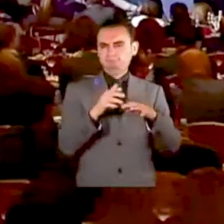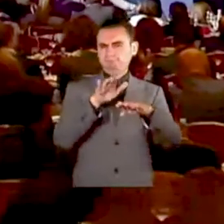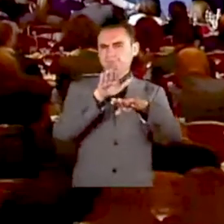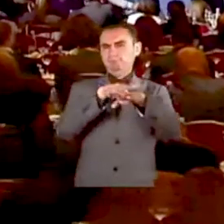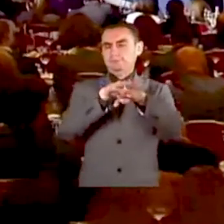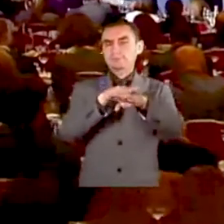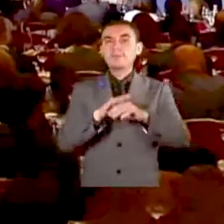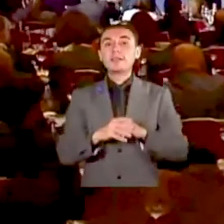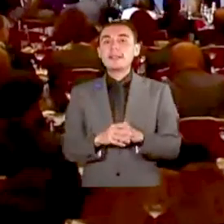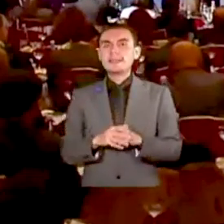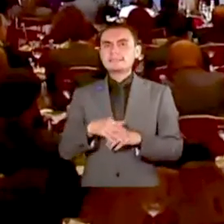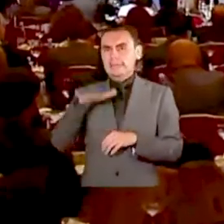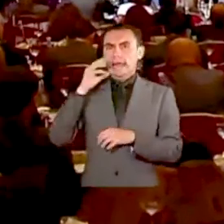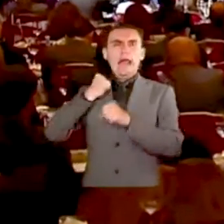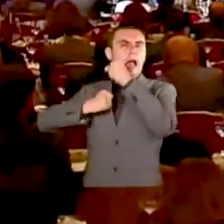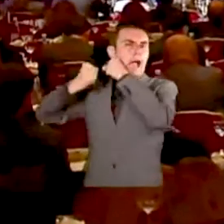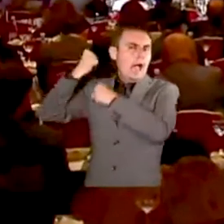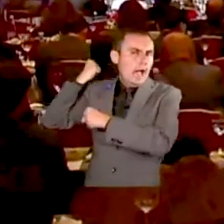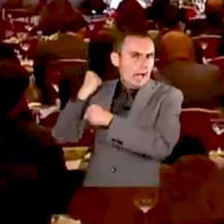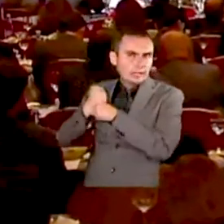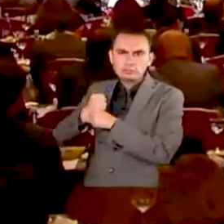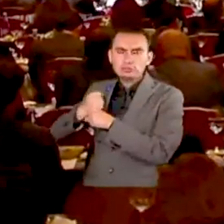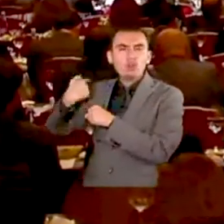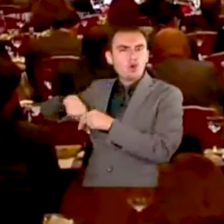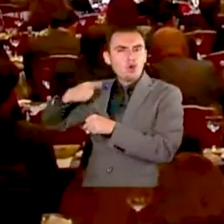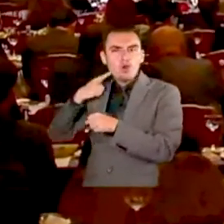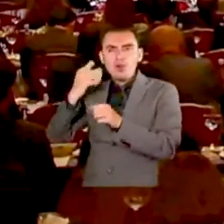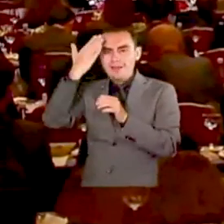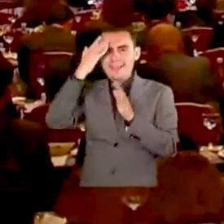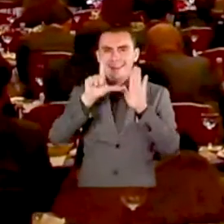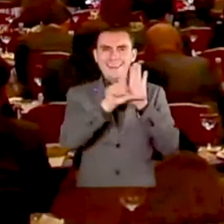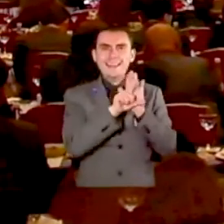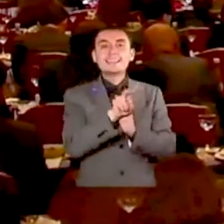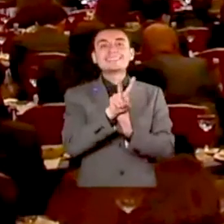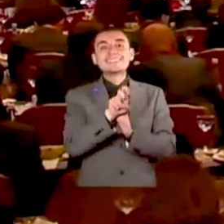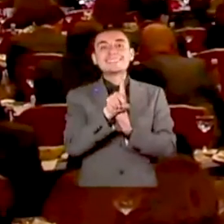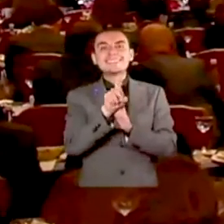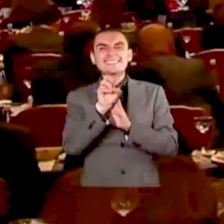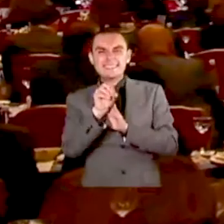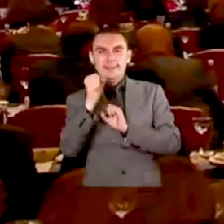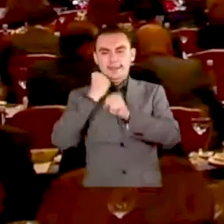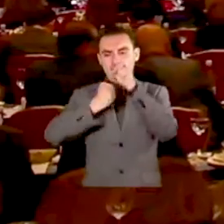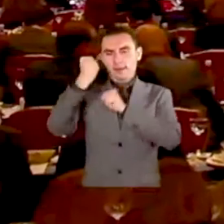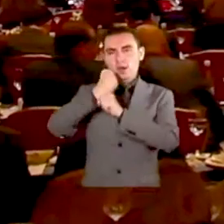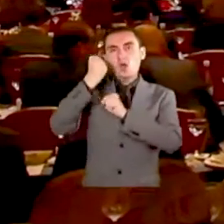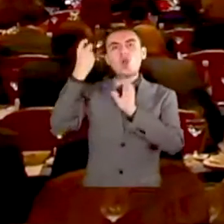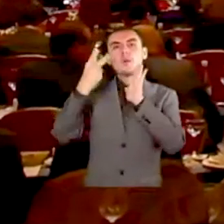mencionar que desde hace muchos años le hacemos seguimiento a la ley 760 del 2008,